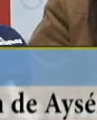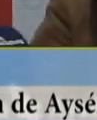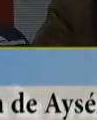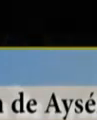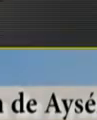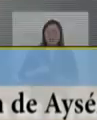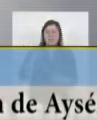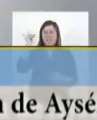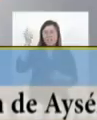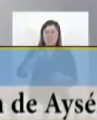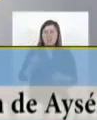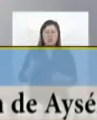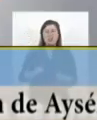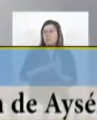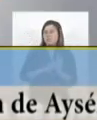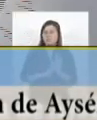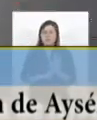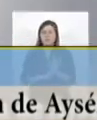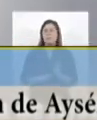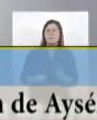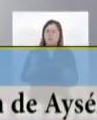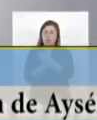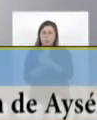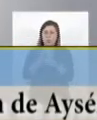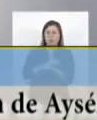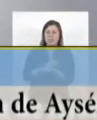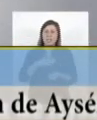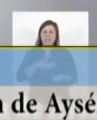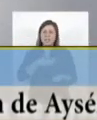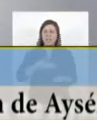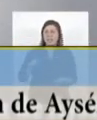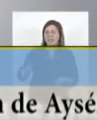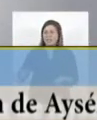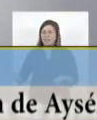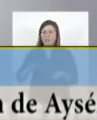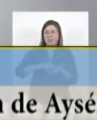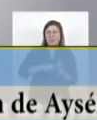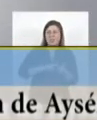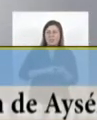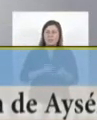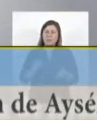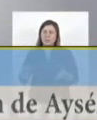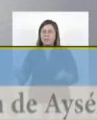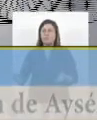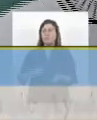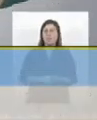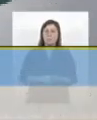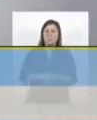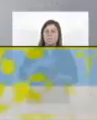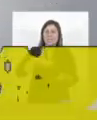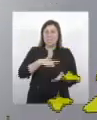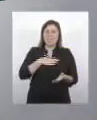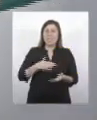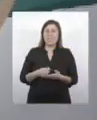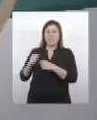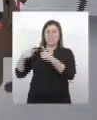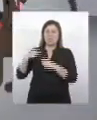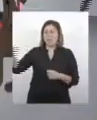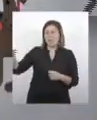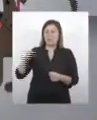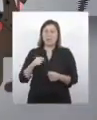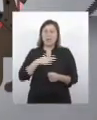personas naturales o personas jurídicas, con iniciación de actividades con un máximo de 36 meses al momento de la